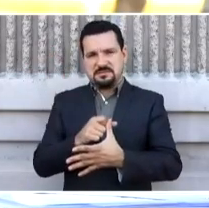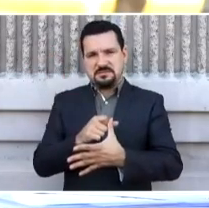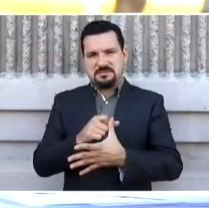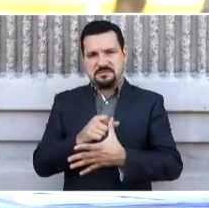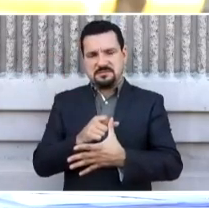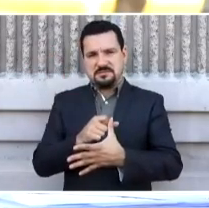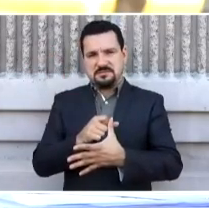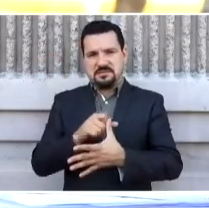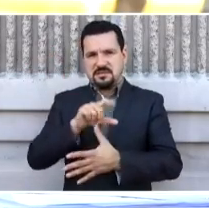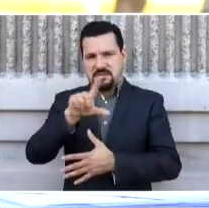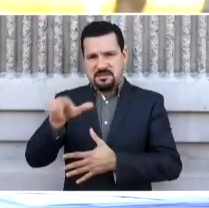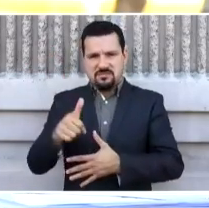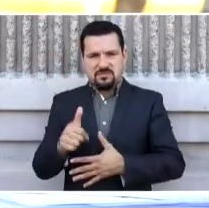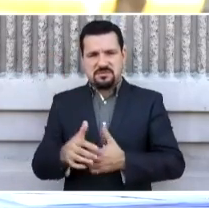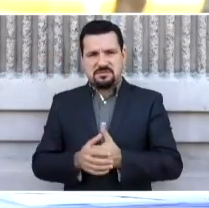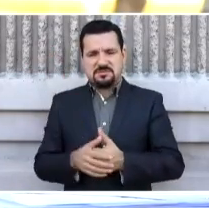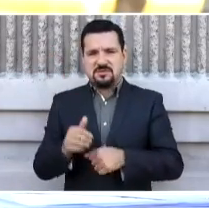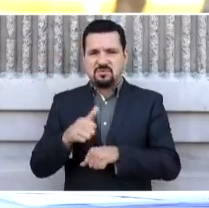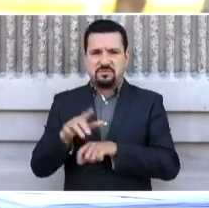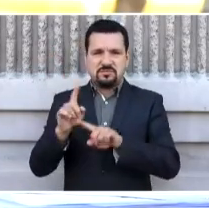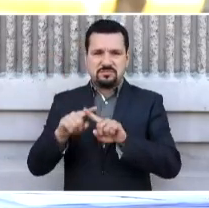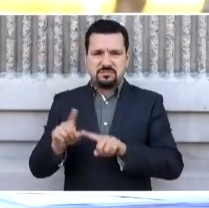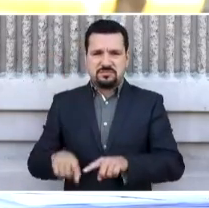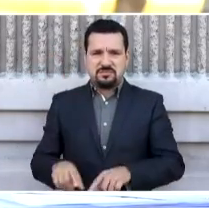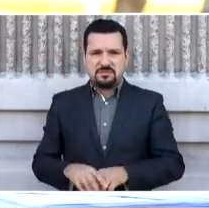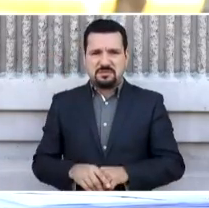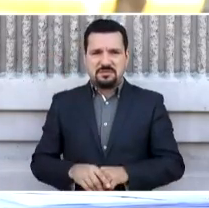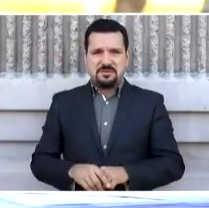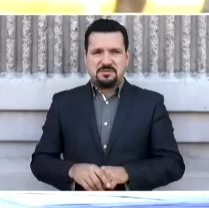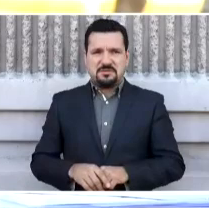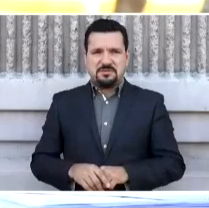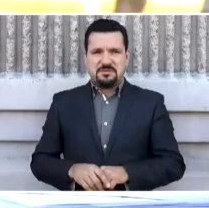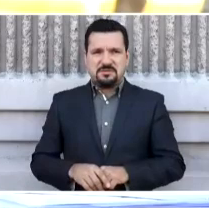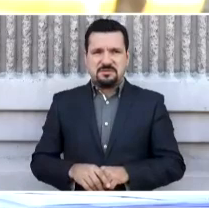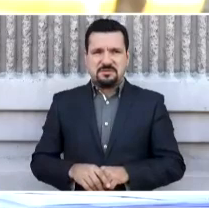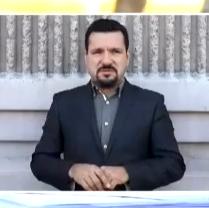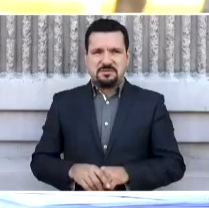tenemos un número más o menos